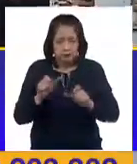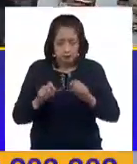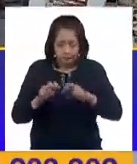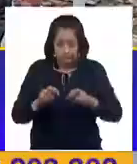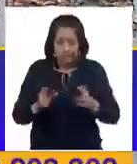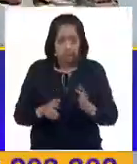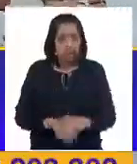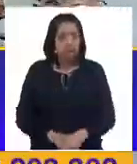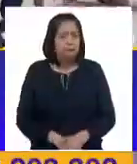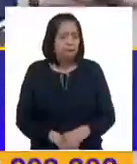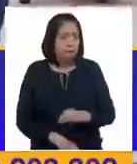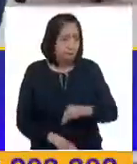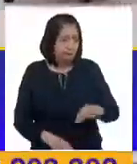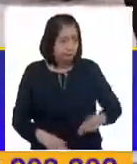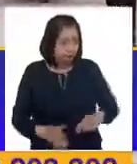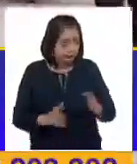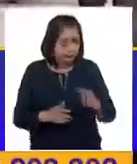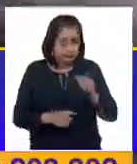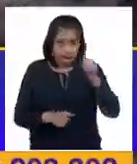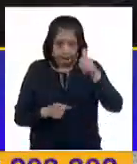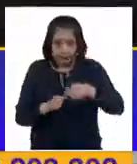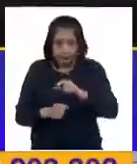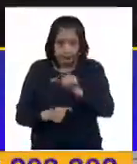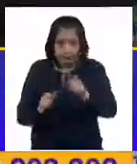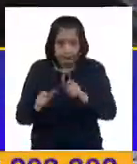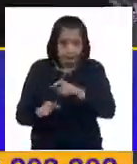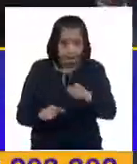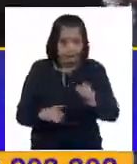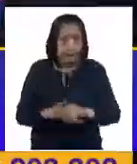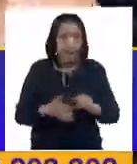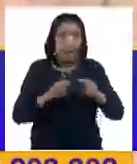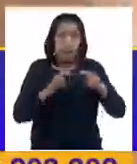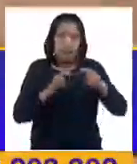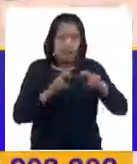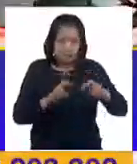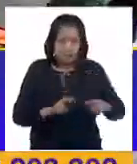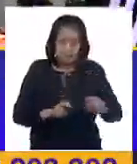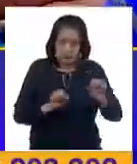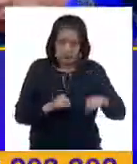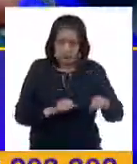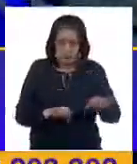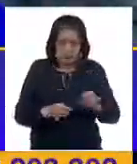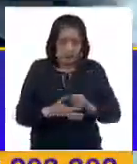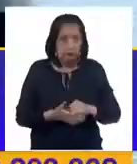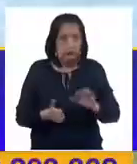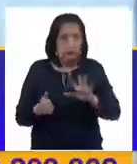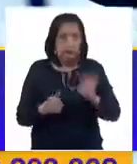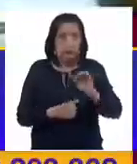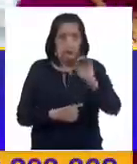investigadores. La ministra además le recordó a los ciudadanos que según los estudios que vienen realizando,